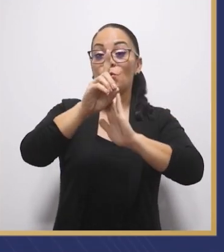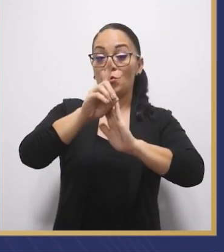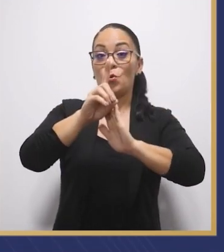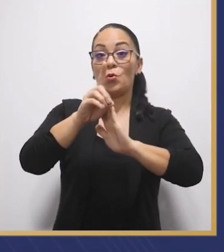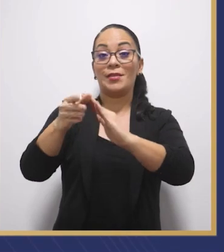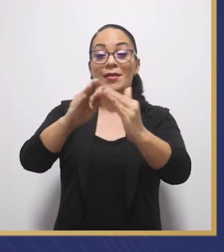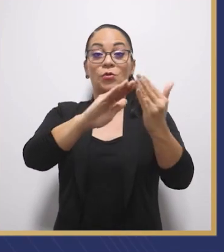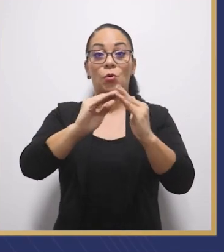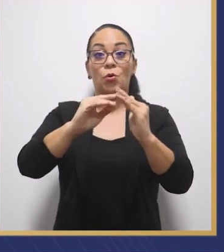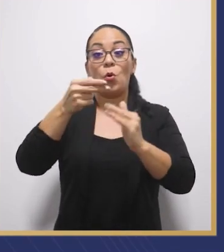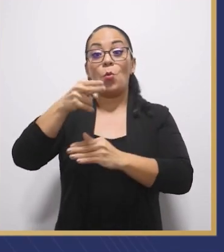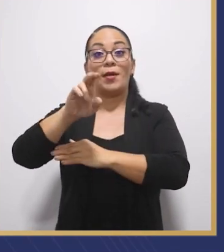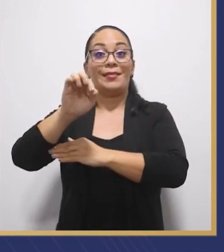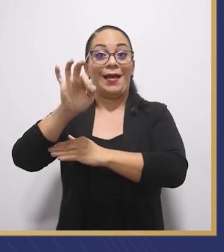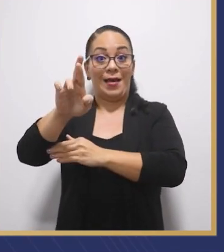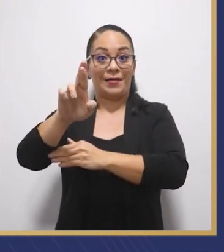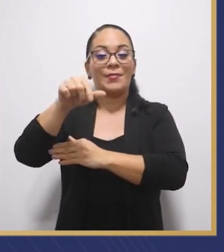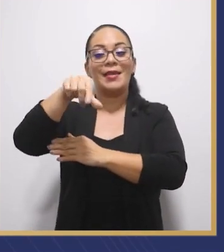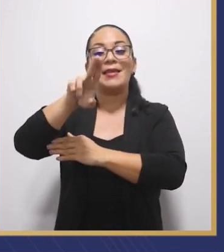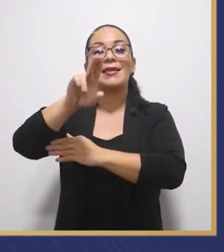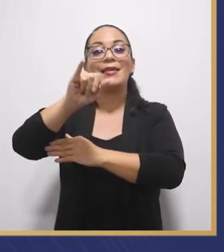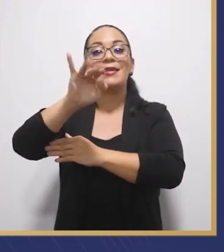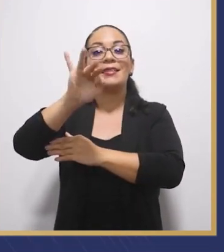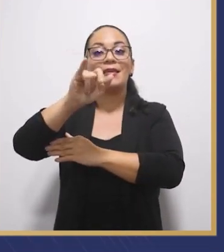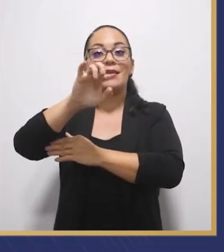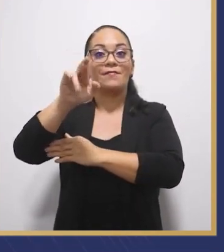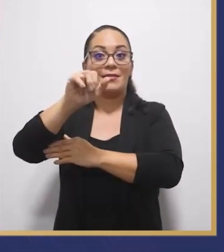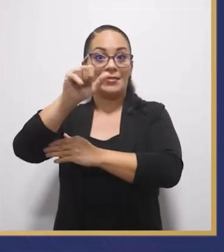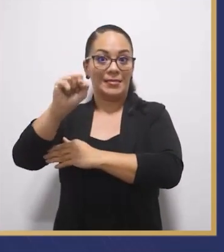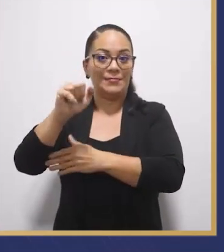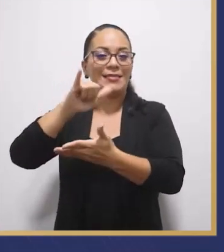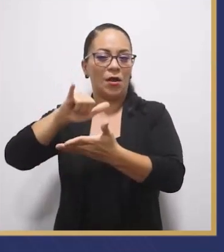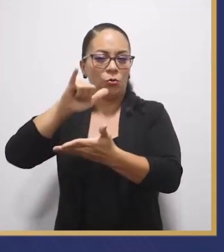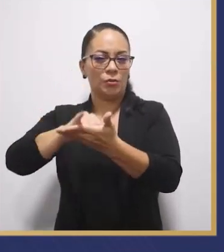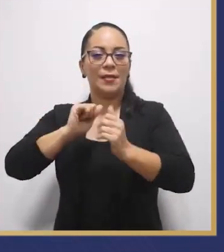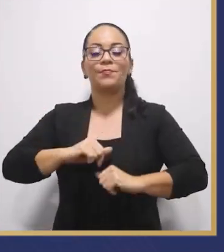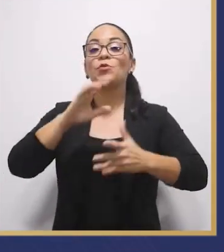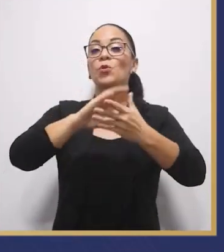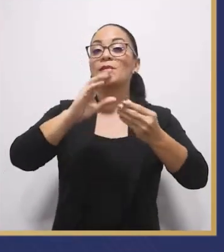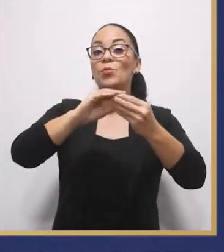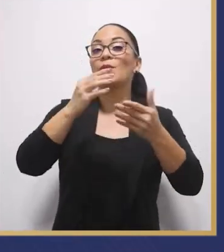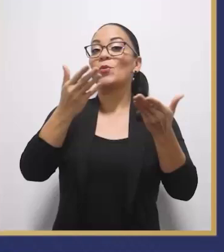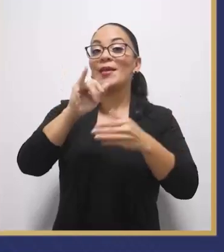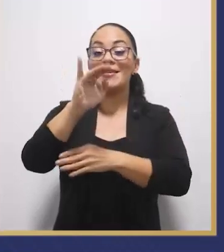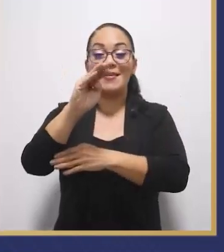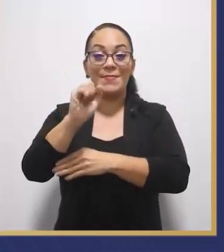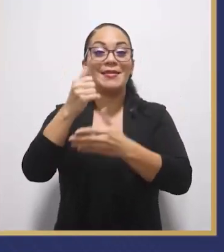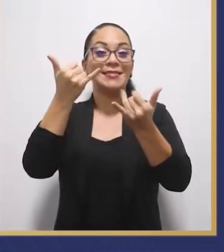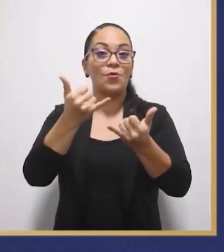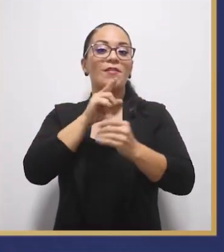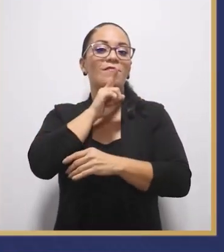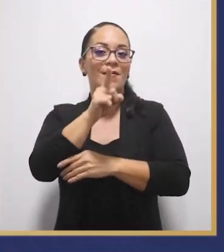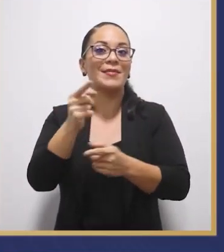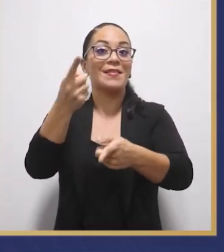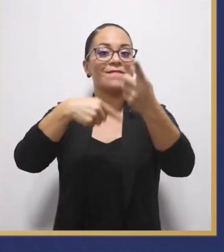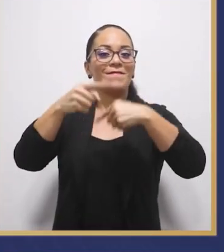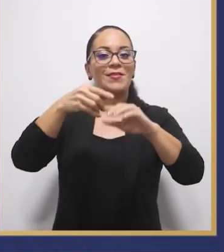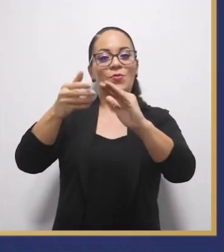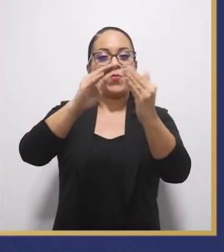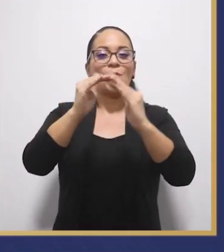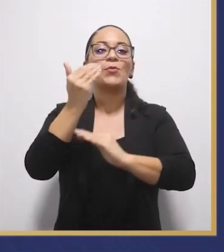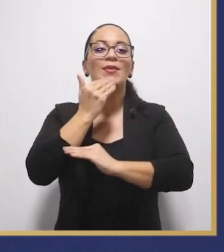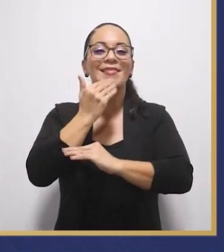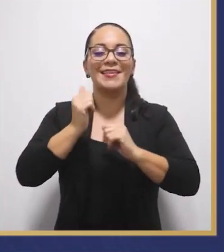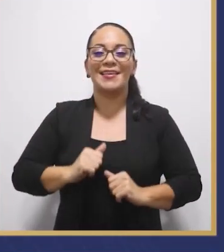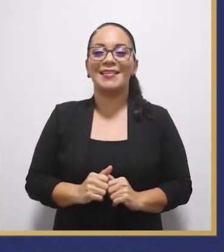Desarrollo del Territorio Indígena Huetar, Kitibirsí. Hoy les quiero comentar que IMAS hoy es una realidad que está en nuestro territorio